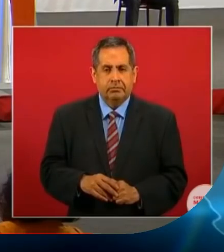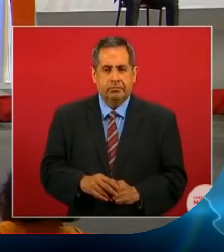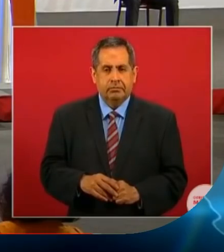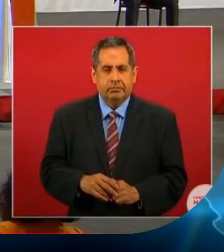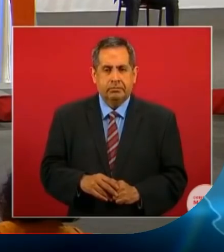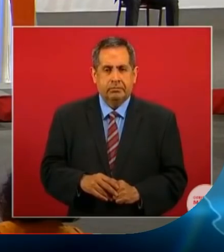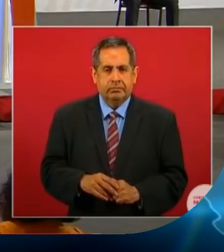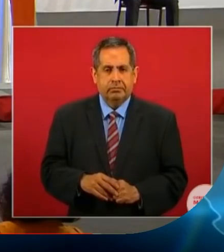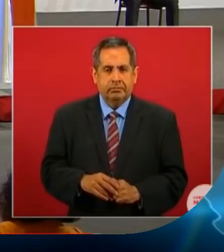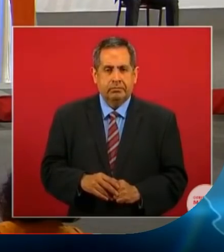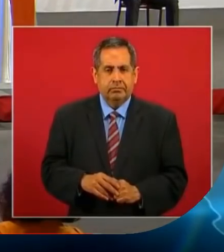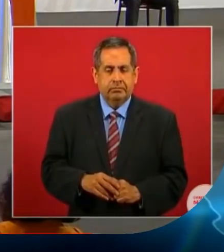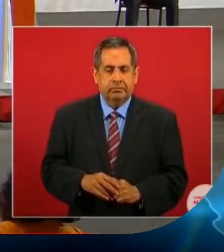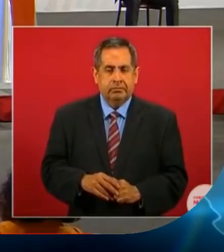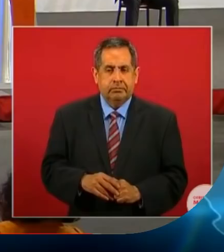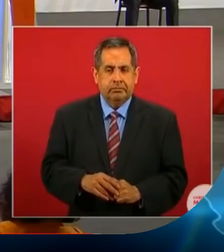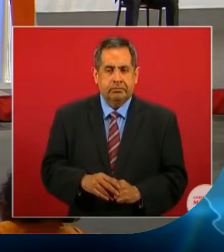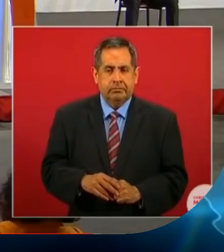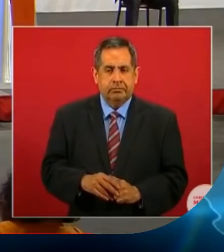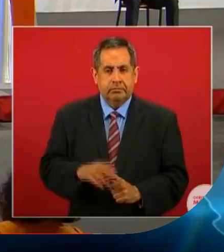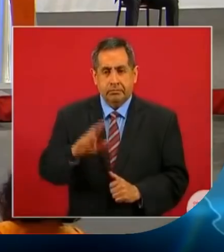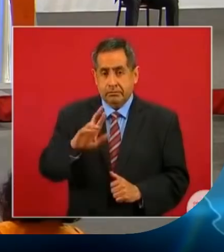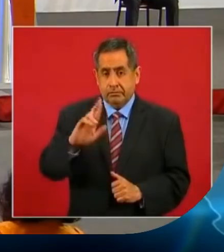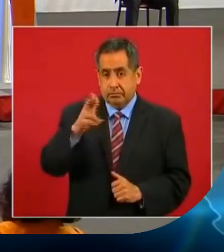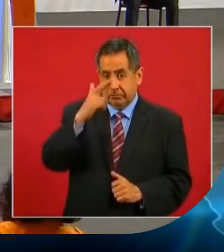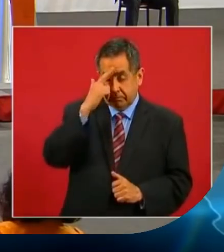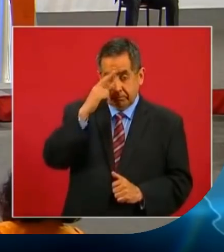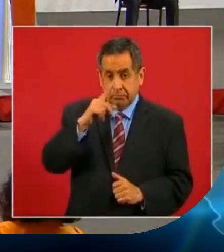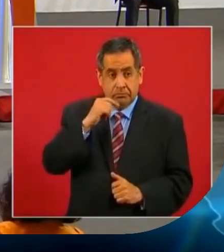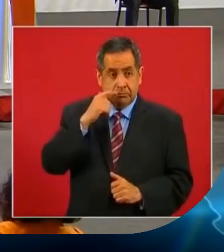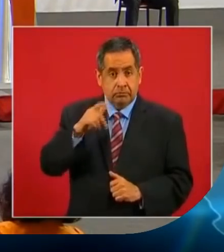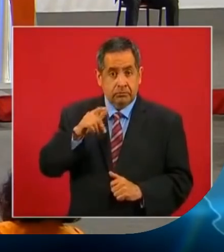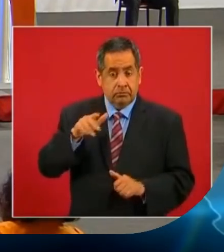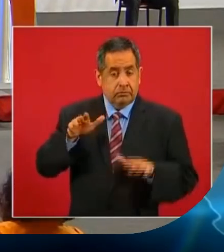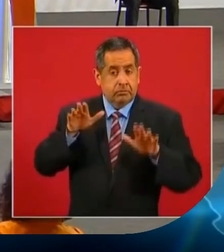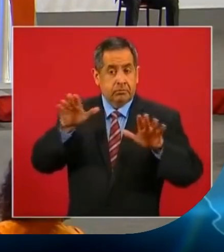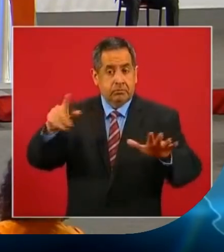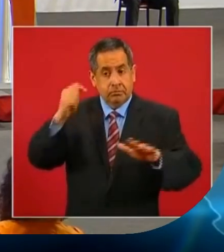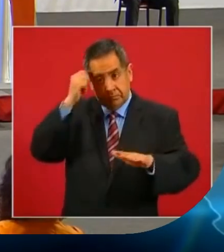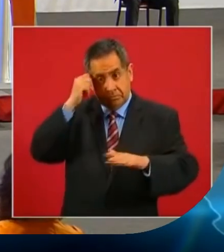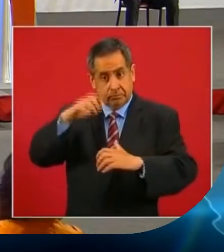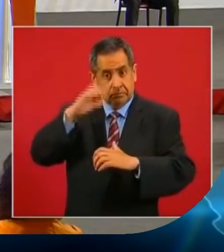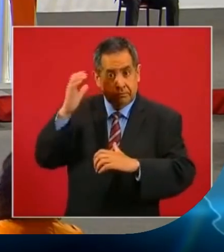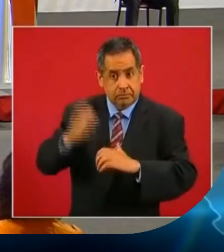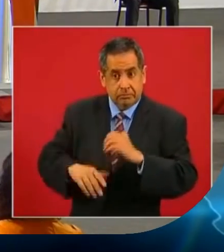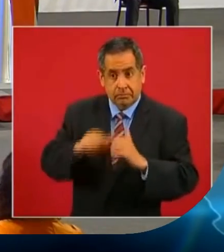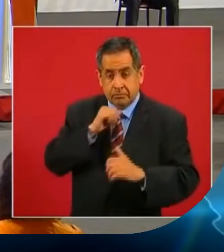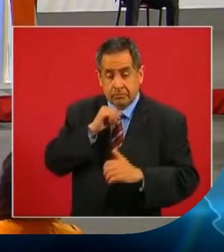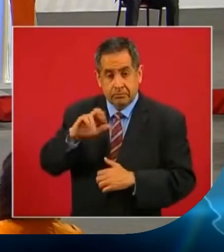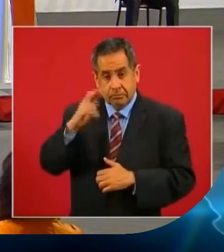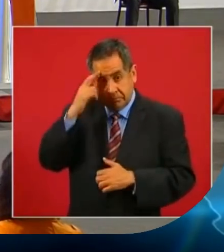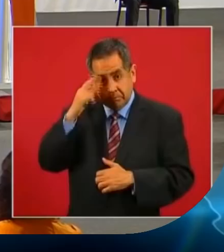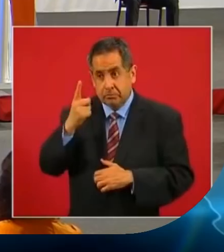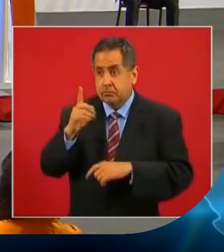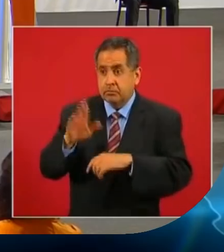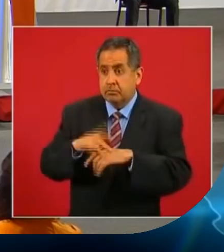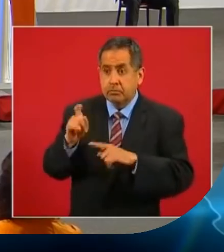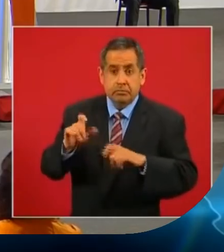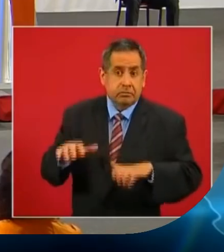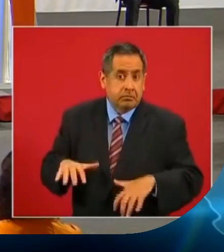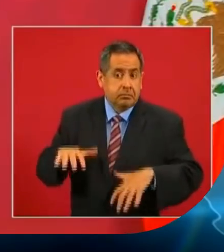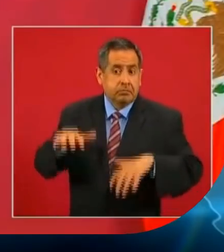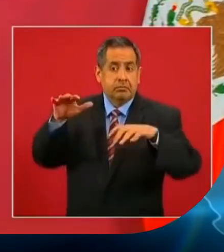acuerdan que no quisieron terminar el aeropuerto de Texcoco porque se inundaba?